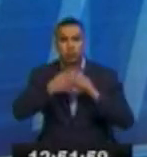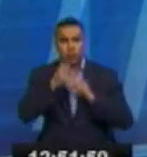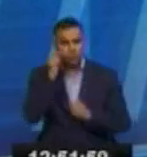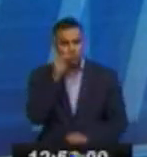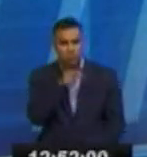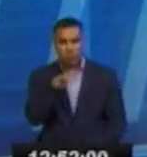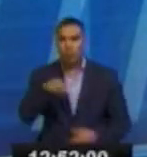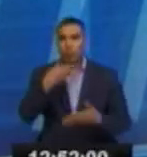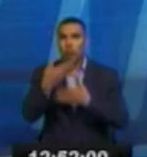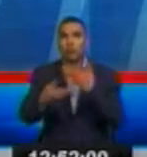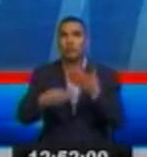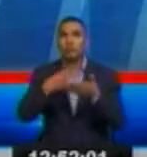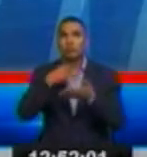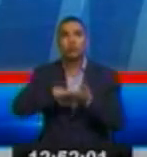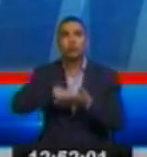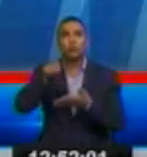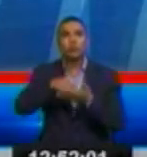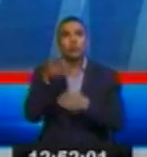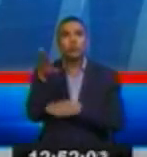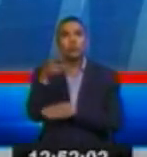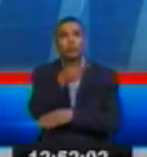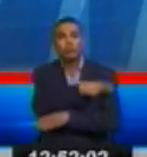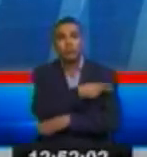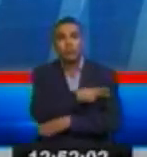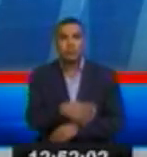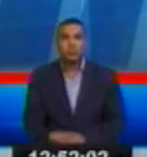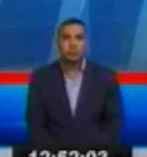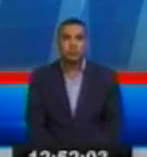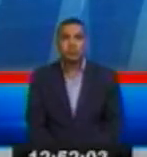en el proceso de contratación de docentes.